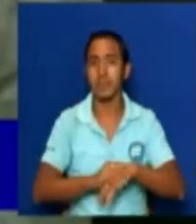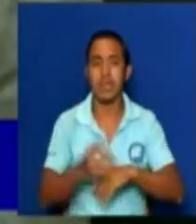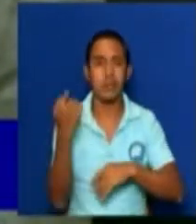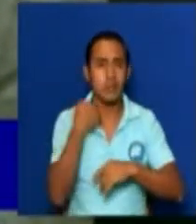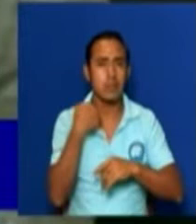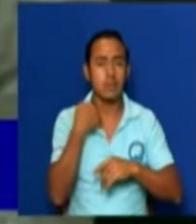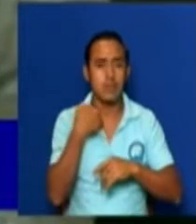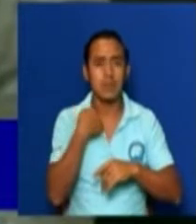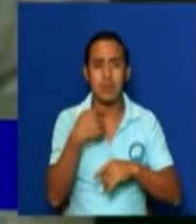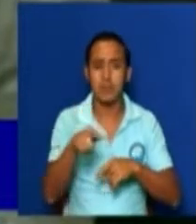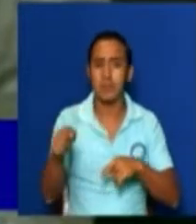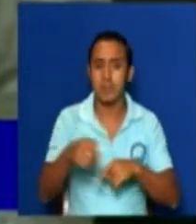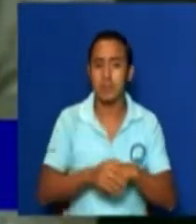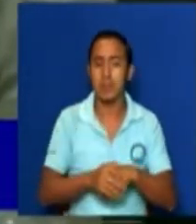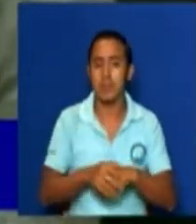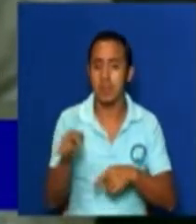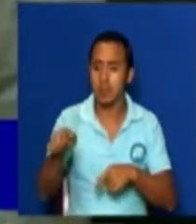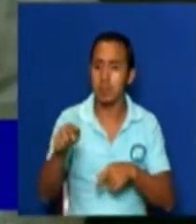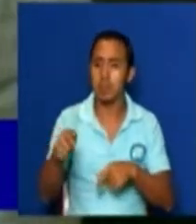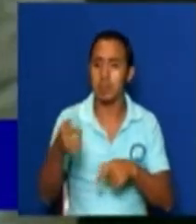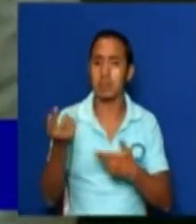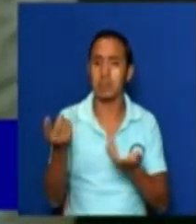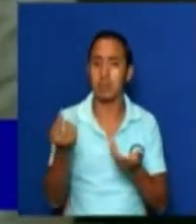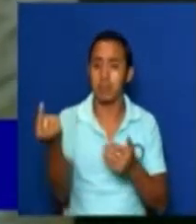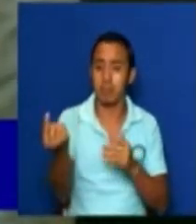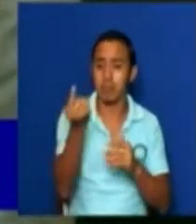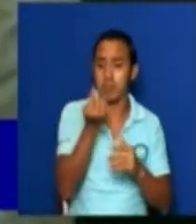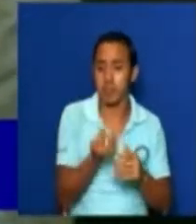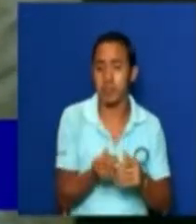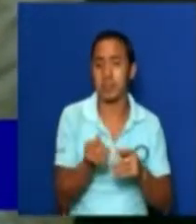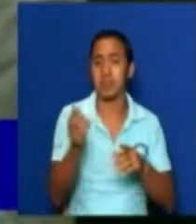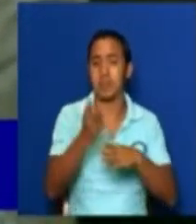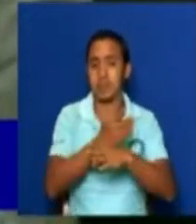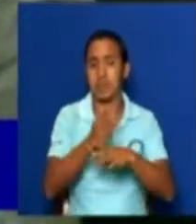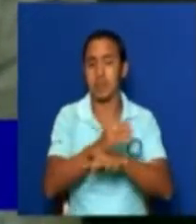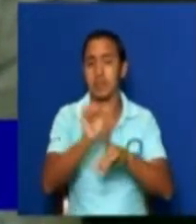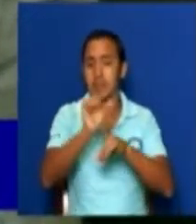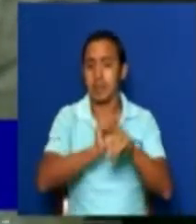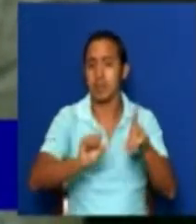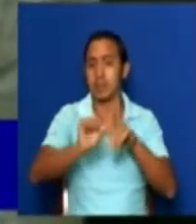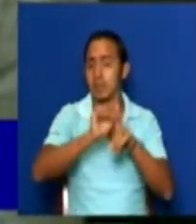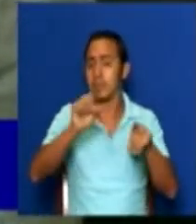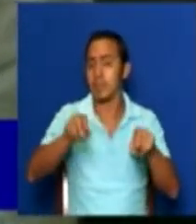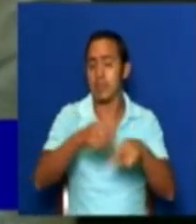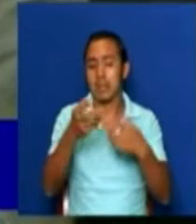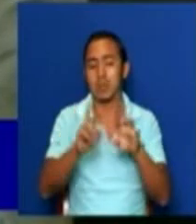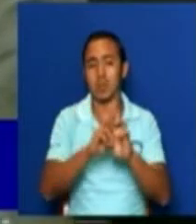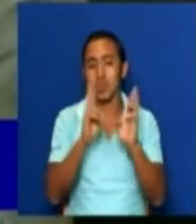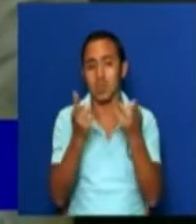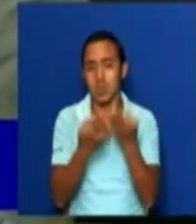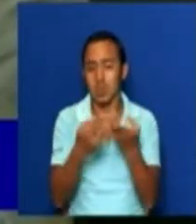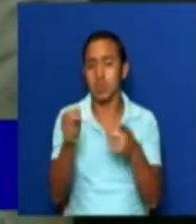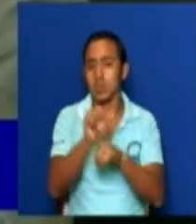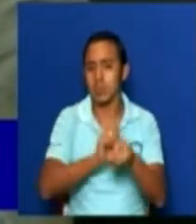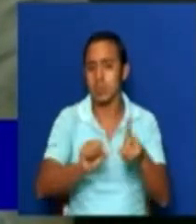Constantemente se les acredita para que estén presentes en sesiones plenarias.